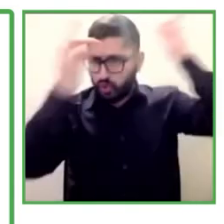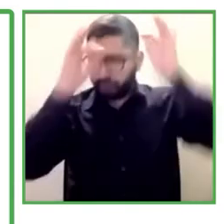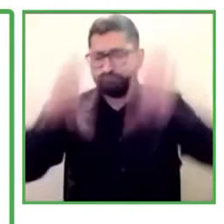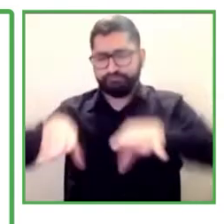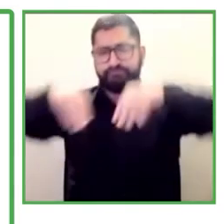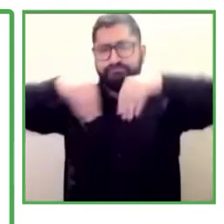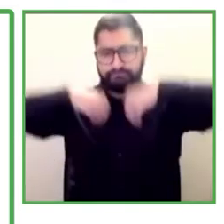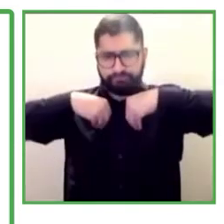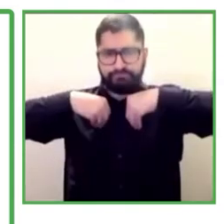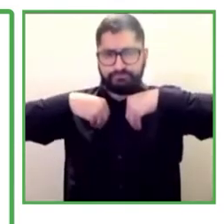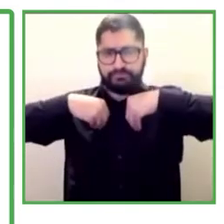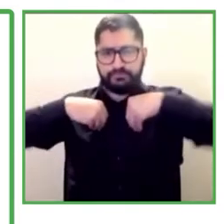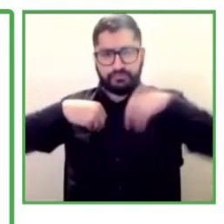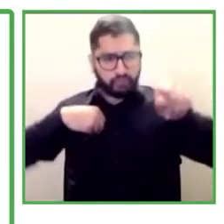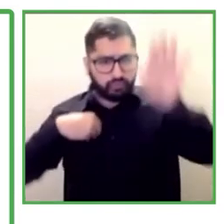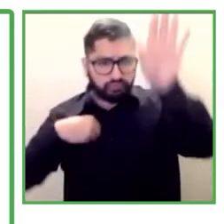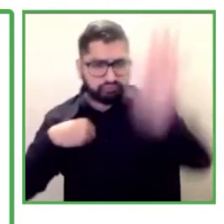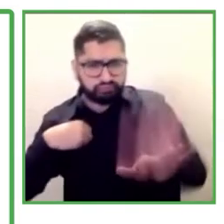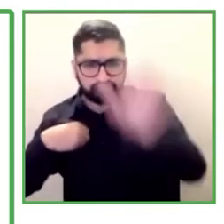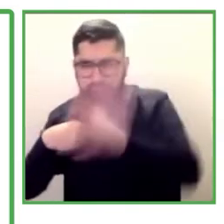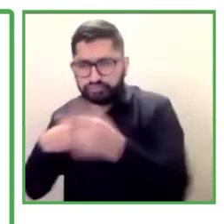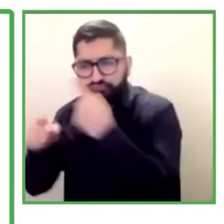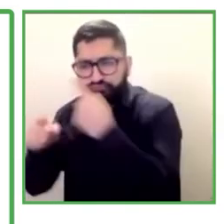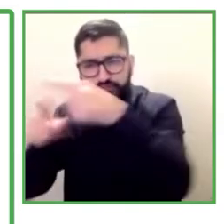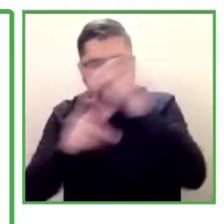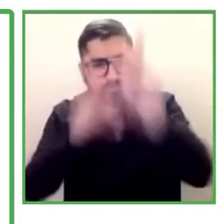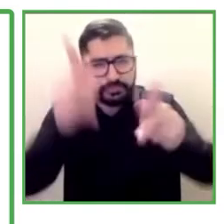particulares y sus propios lineamientos estratégicos.